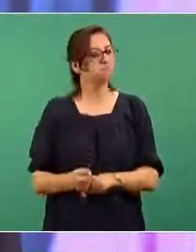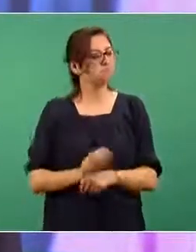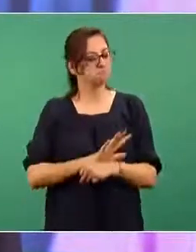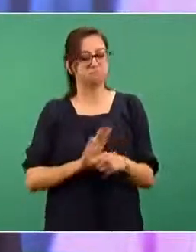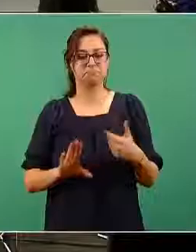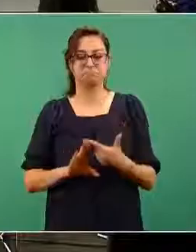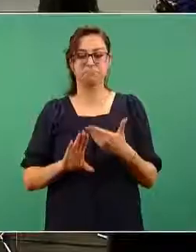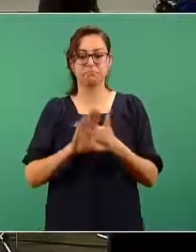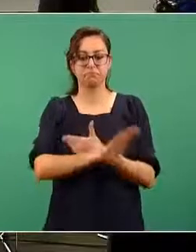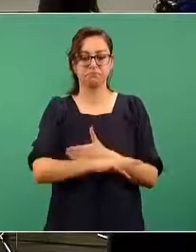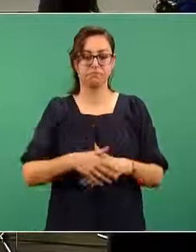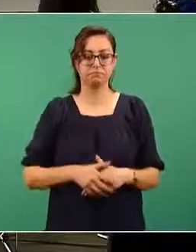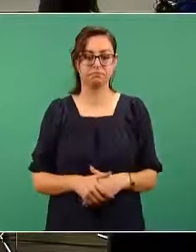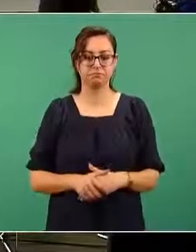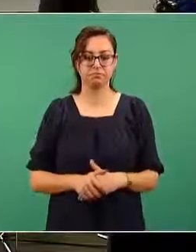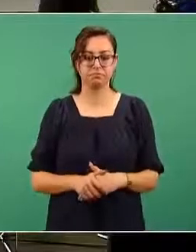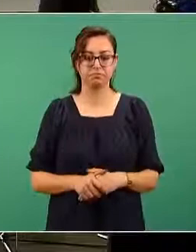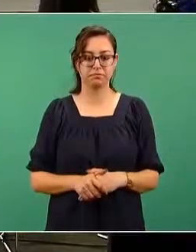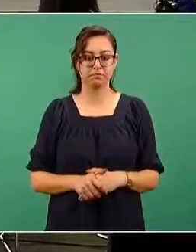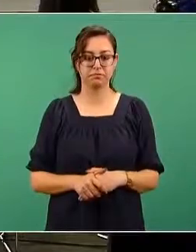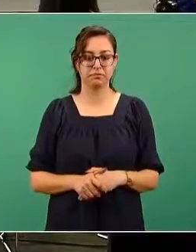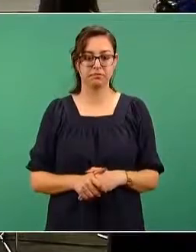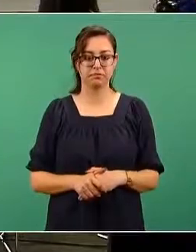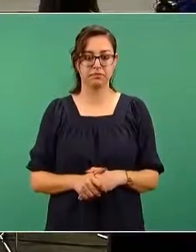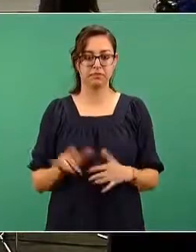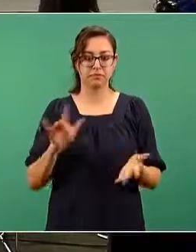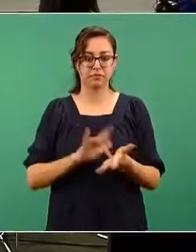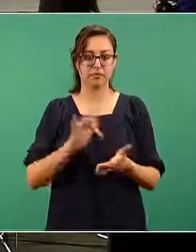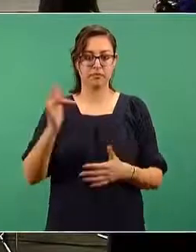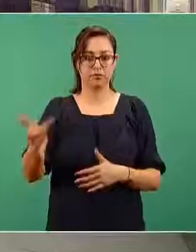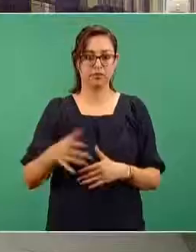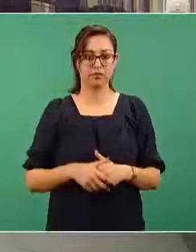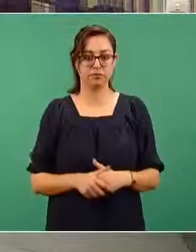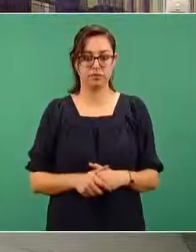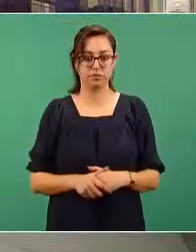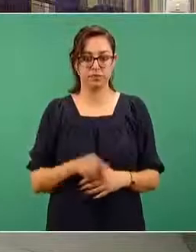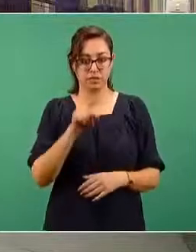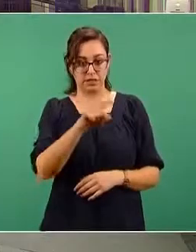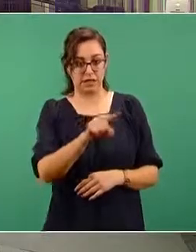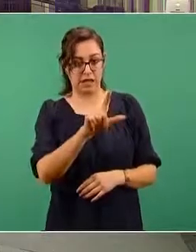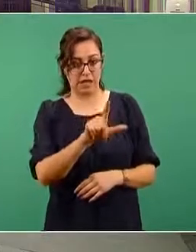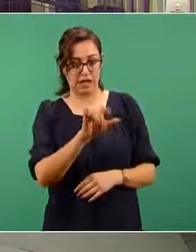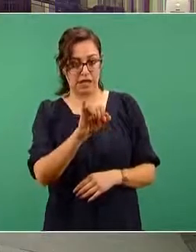virus SARS-CoV-2. Gracias, Juan. Liliana.